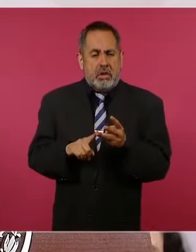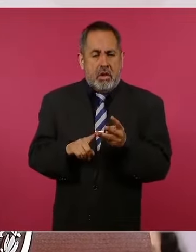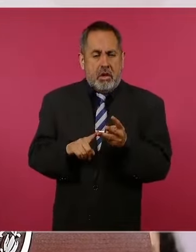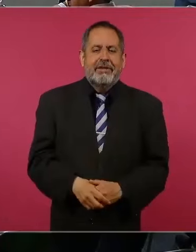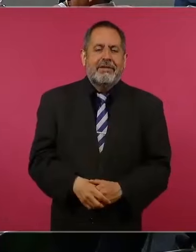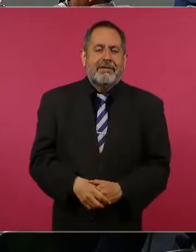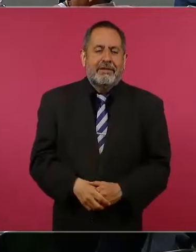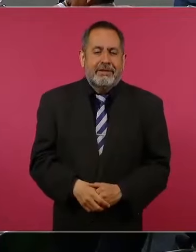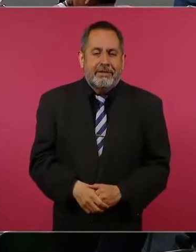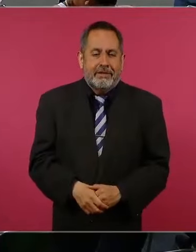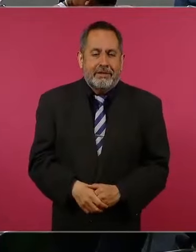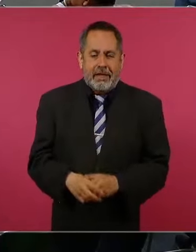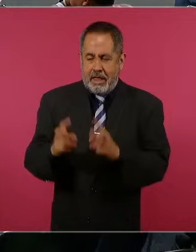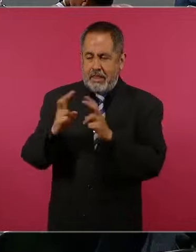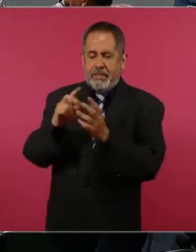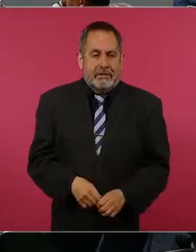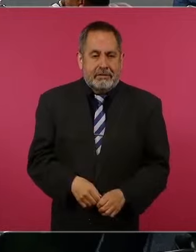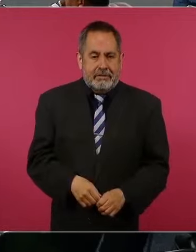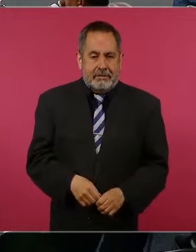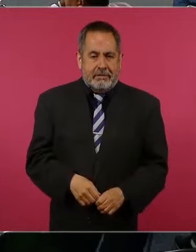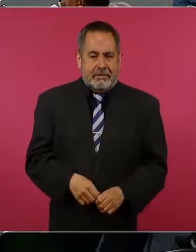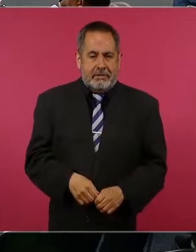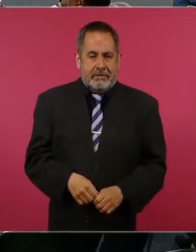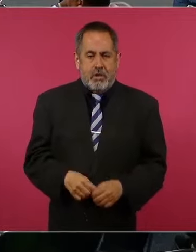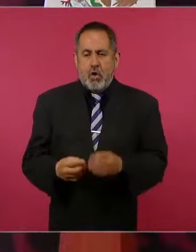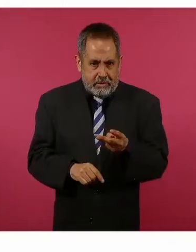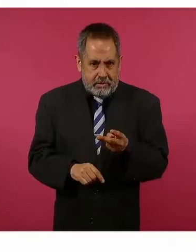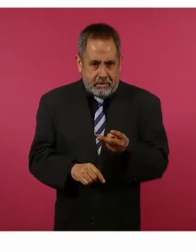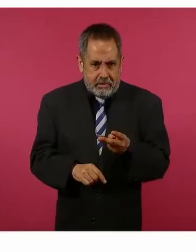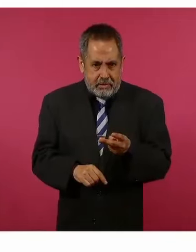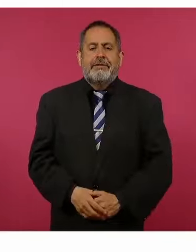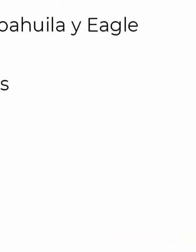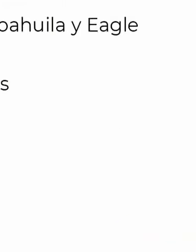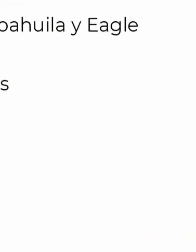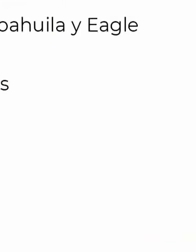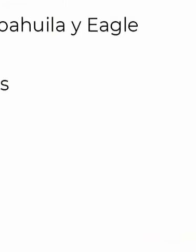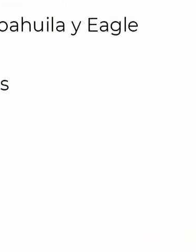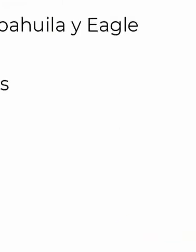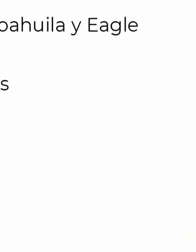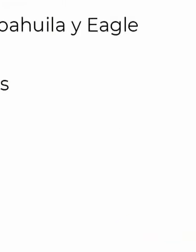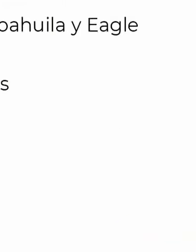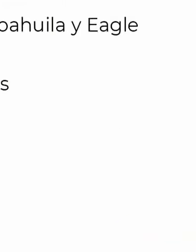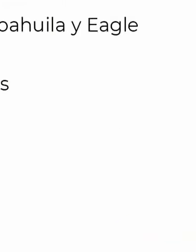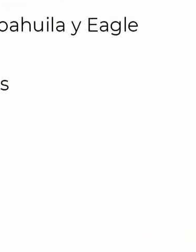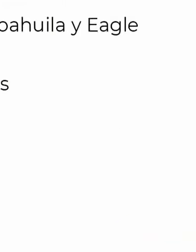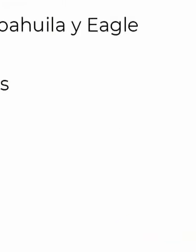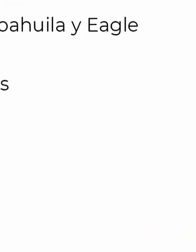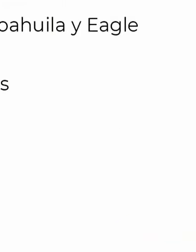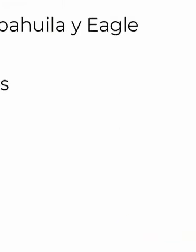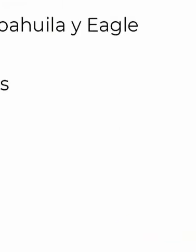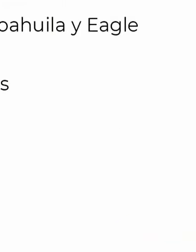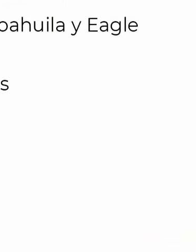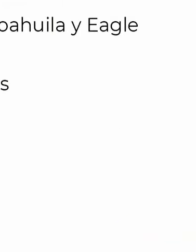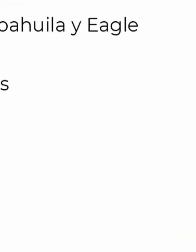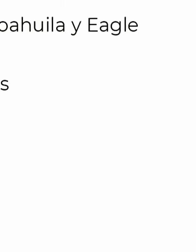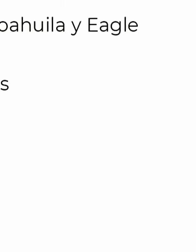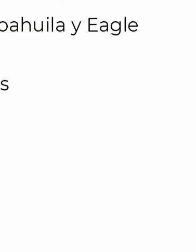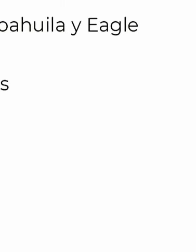Matamoros, de Tamaulipas. A ver, Nuevo Laredo, sí, Puerto Verde entre Piedras Negras y Eagle